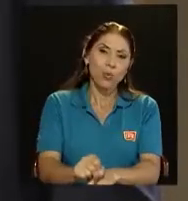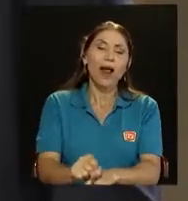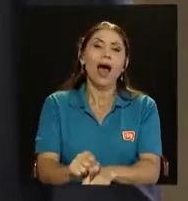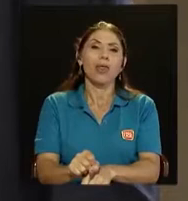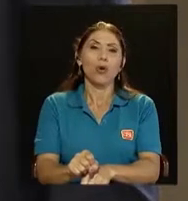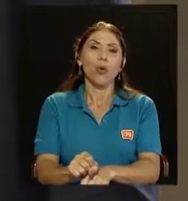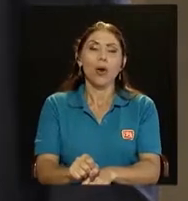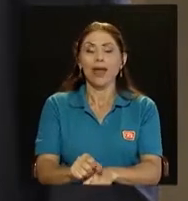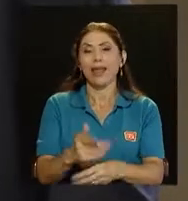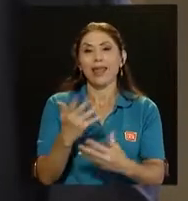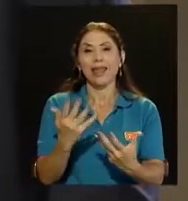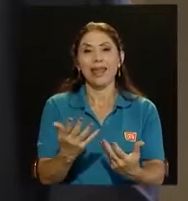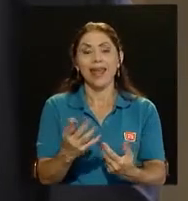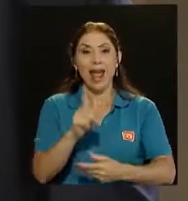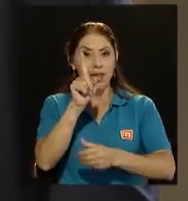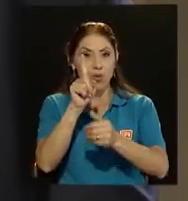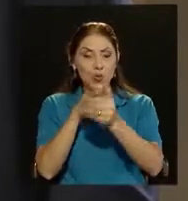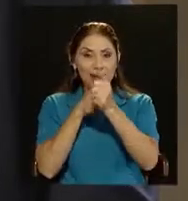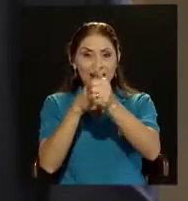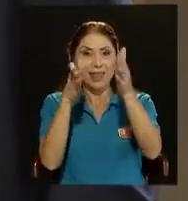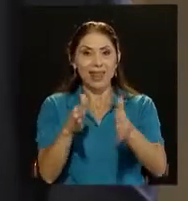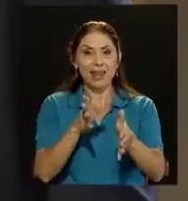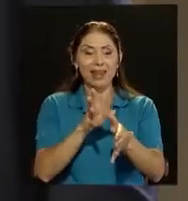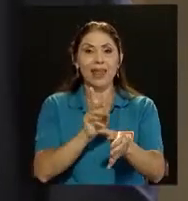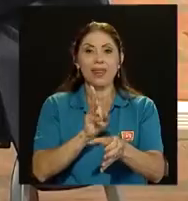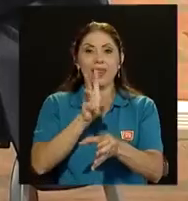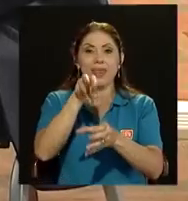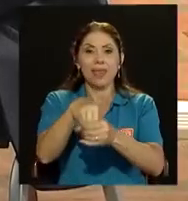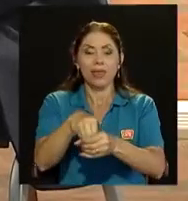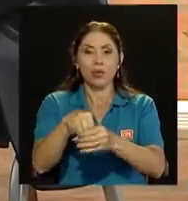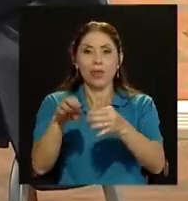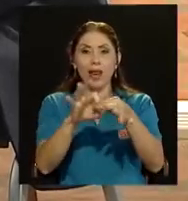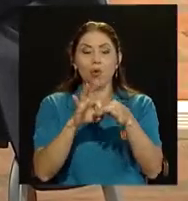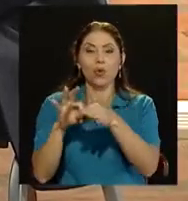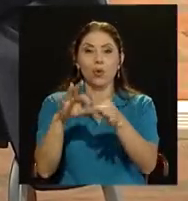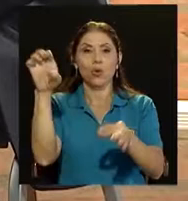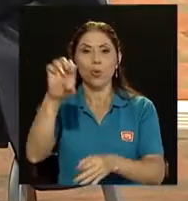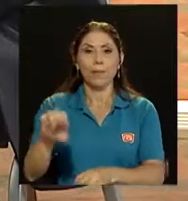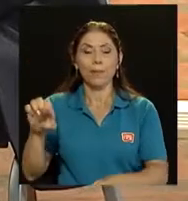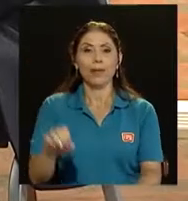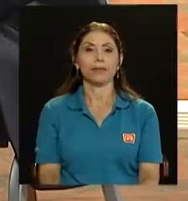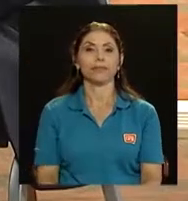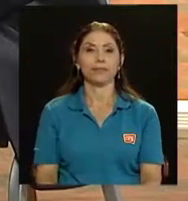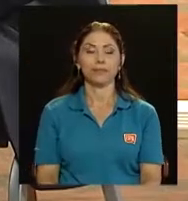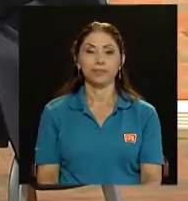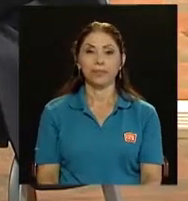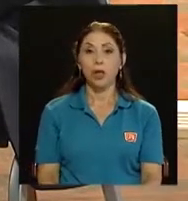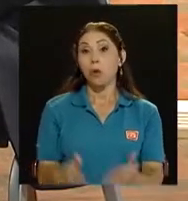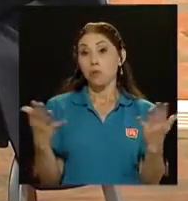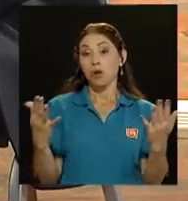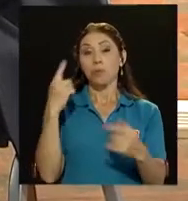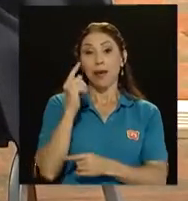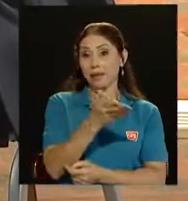un líder dentro de la Unión Europea. Bueno, para las amigas y amigos, estoy seguro